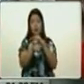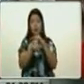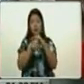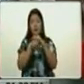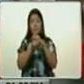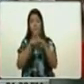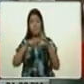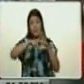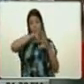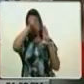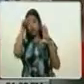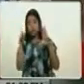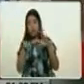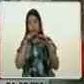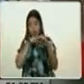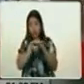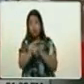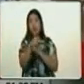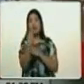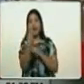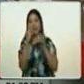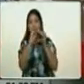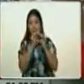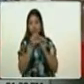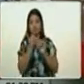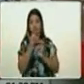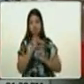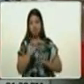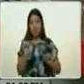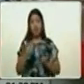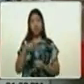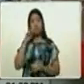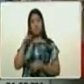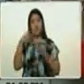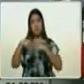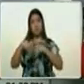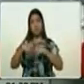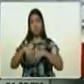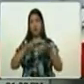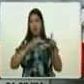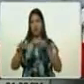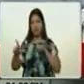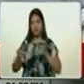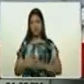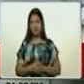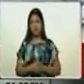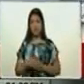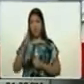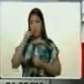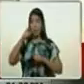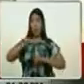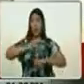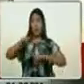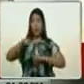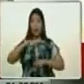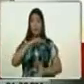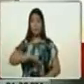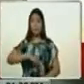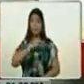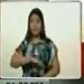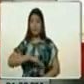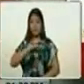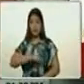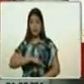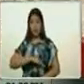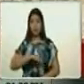Los Alpes, y hemos podido, bueno, ver cómo ya la locomotora está en pleno funcionamiento. El coordinador de la misión transporte,